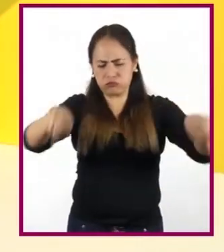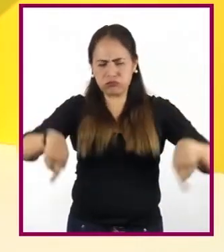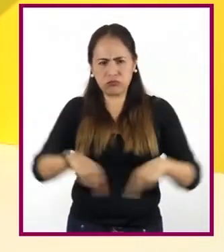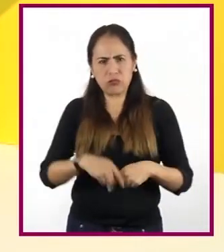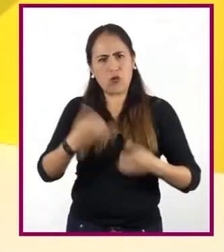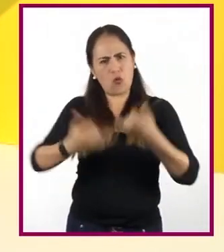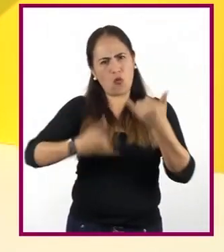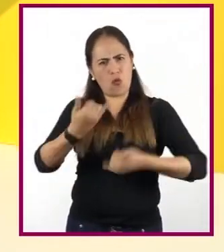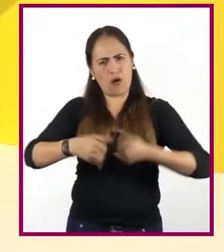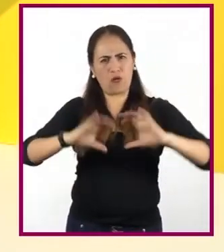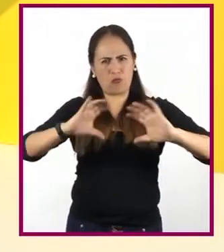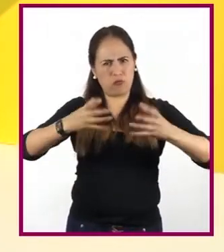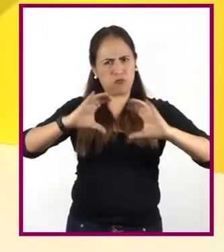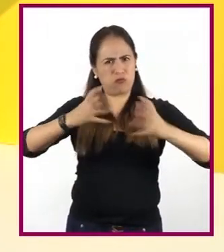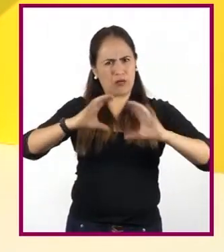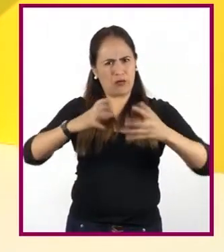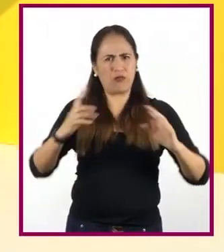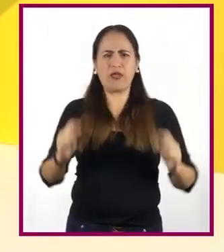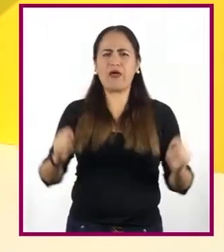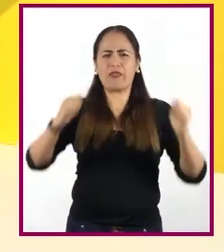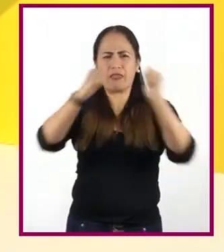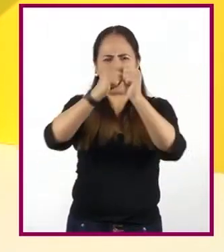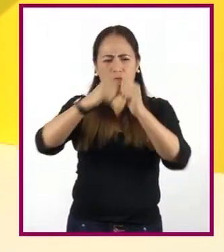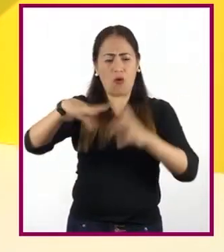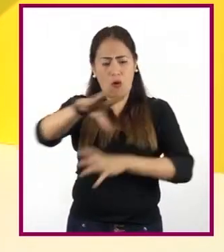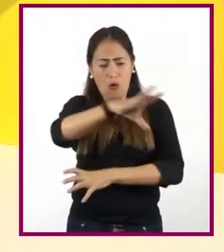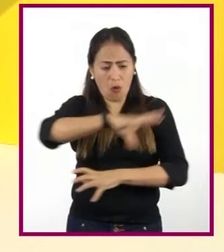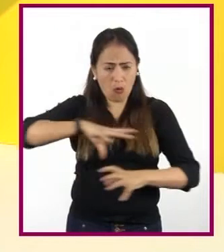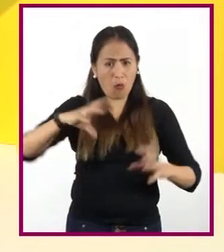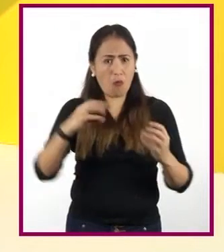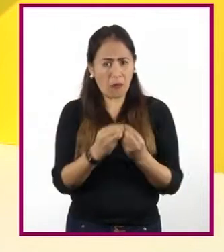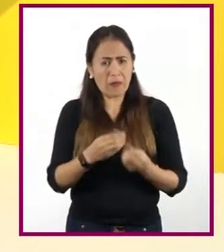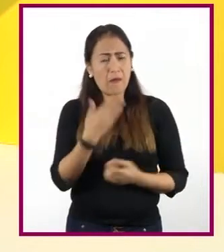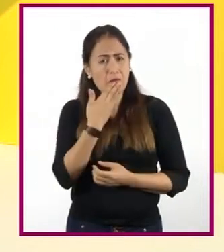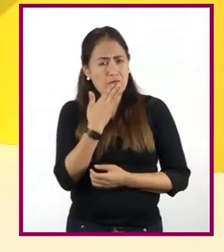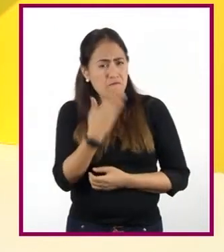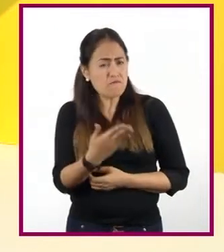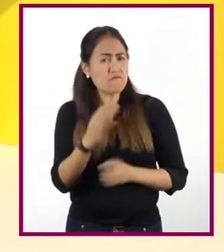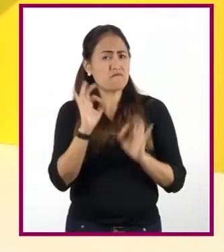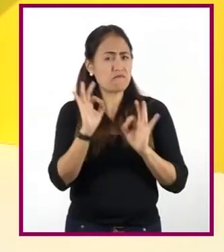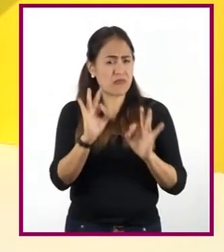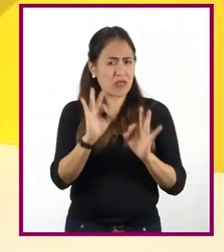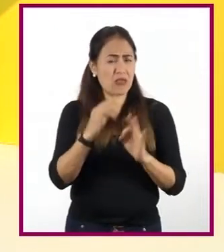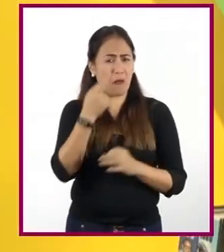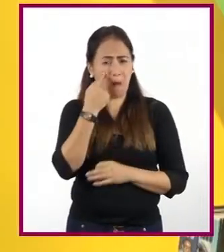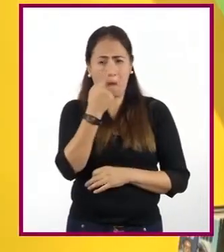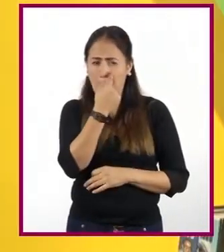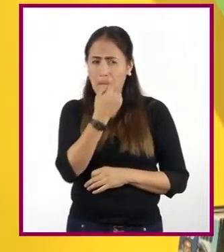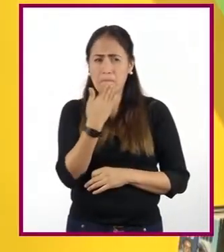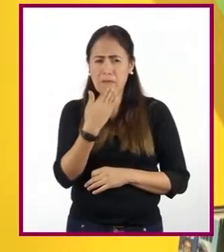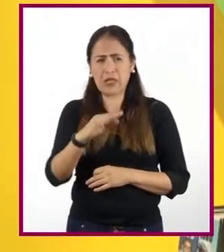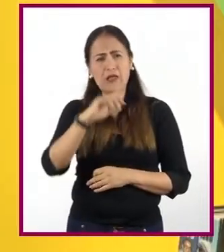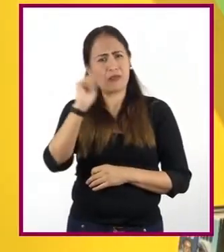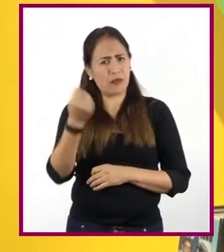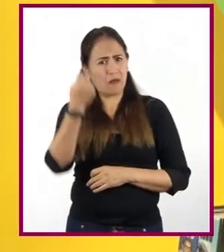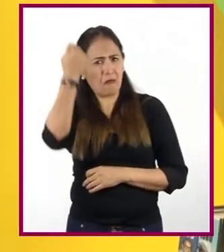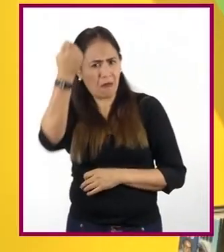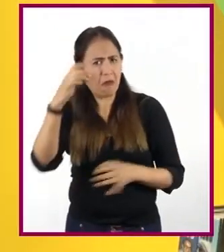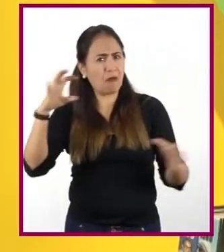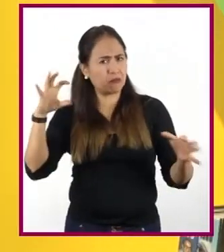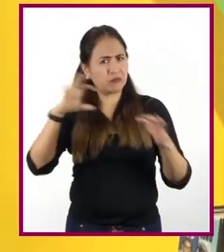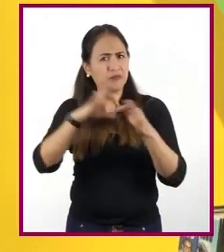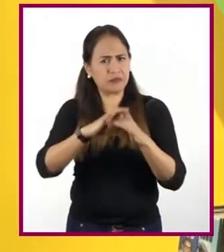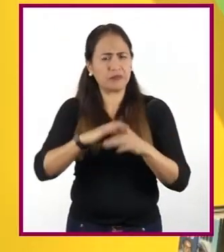y templos, que denotan una compleja visión arquitectónica y tecnológica. Su